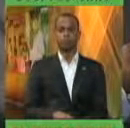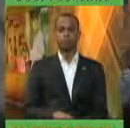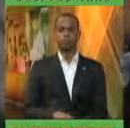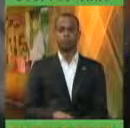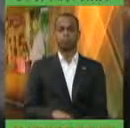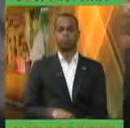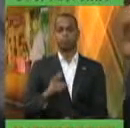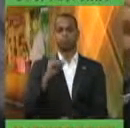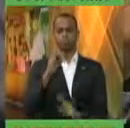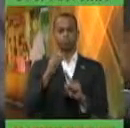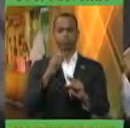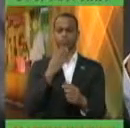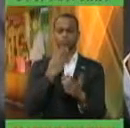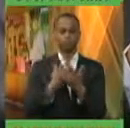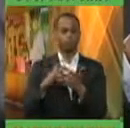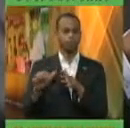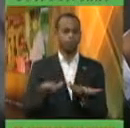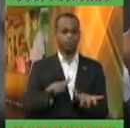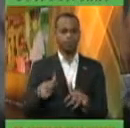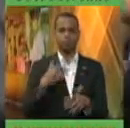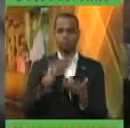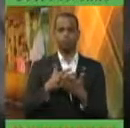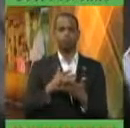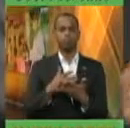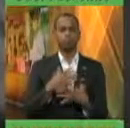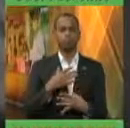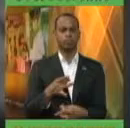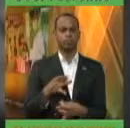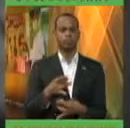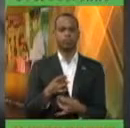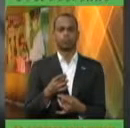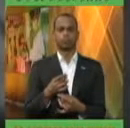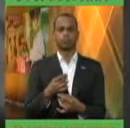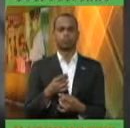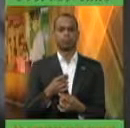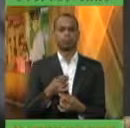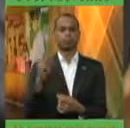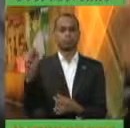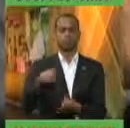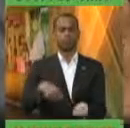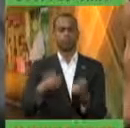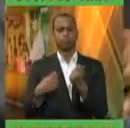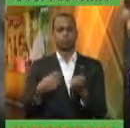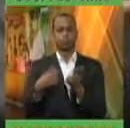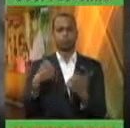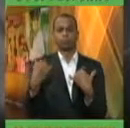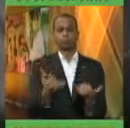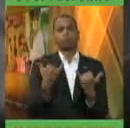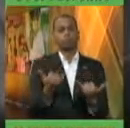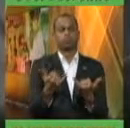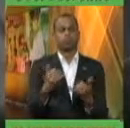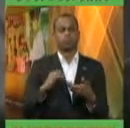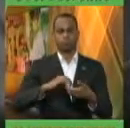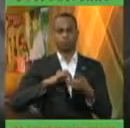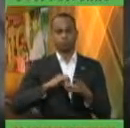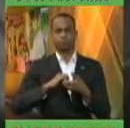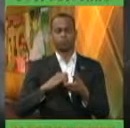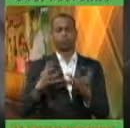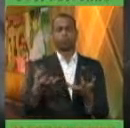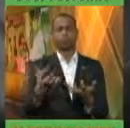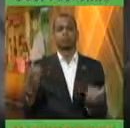buenas prácticas las buenas intenciones en la buena sinergia que ha habido con una serie de alcaldes y que ahora el conadeh lo que